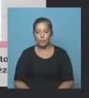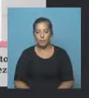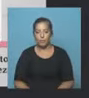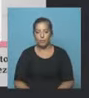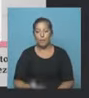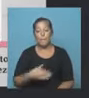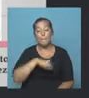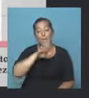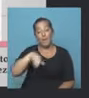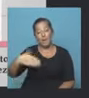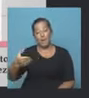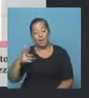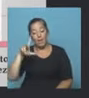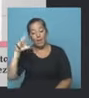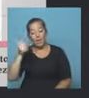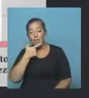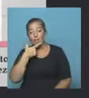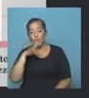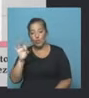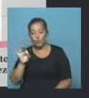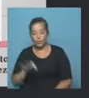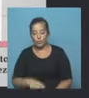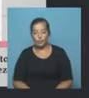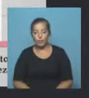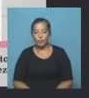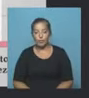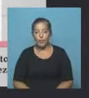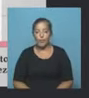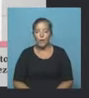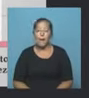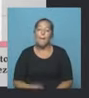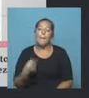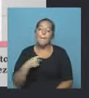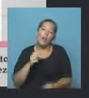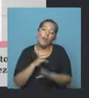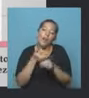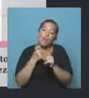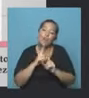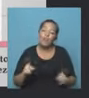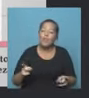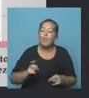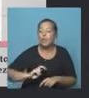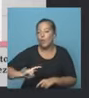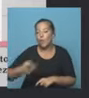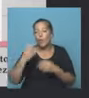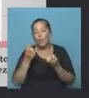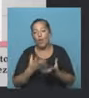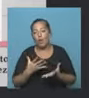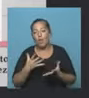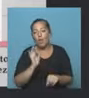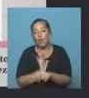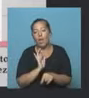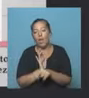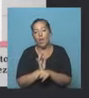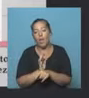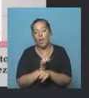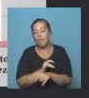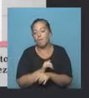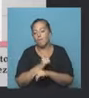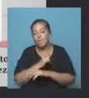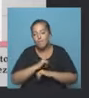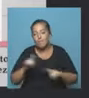superando a guillermo pero estará anterior no está claro quién va a estar en segundo lugar porque como montado en resina hay una previsión de difundir en